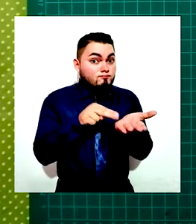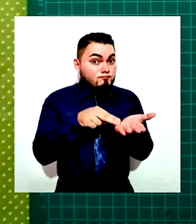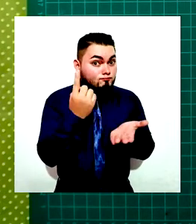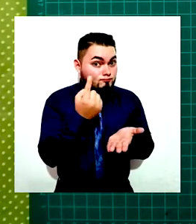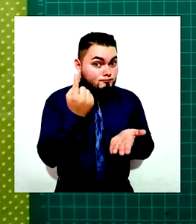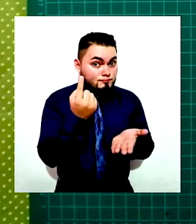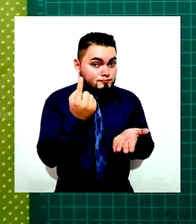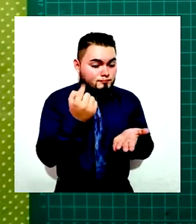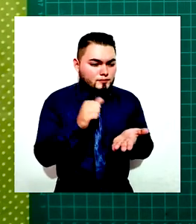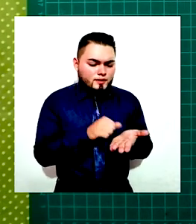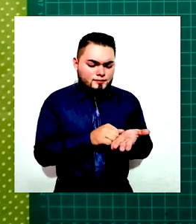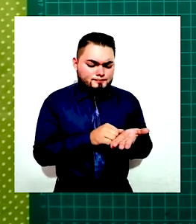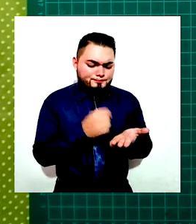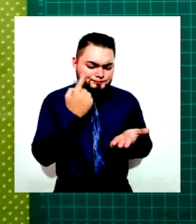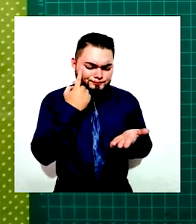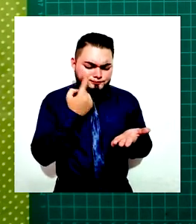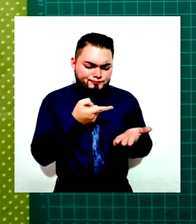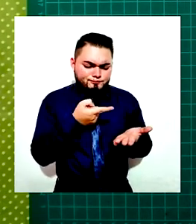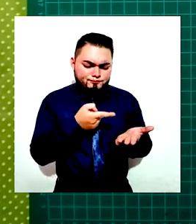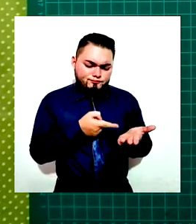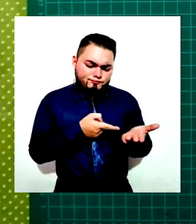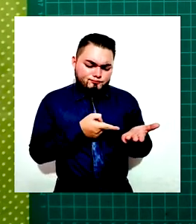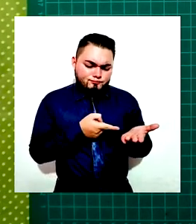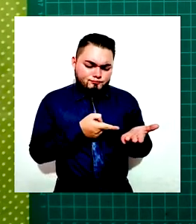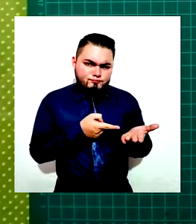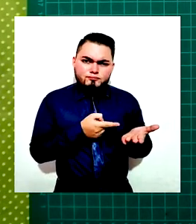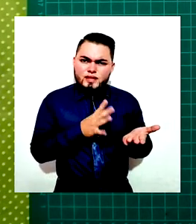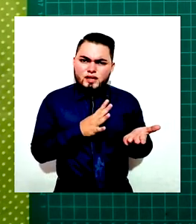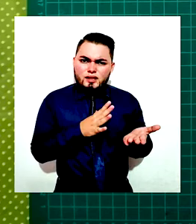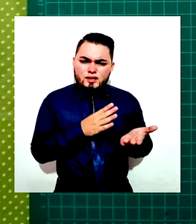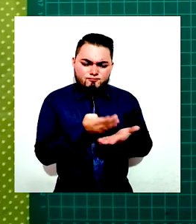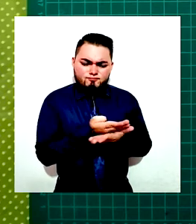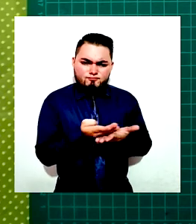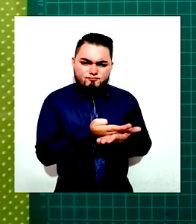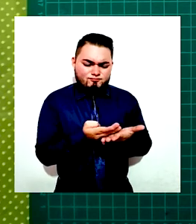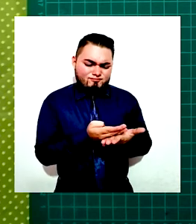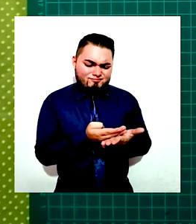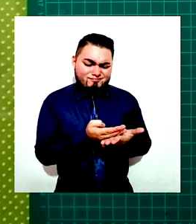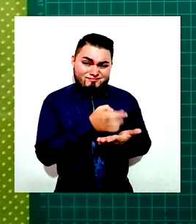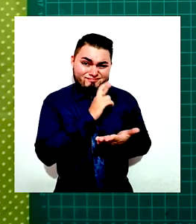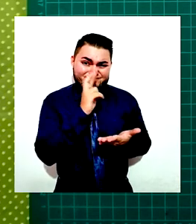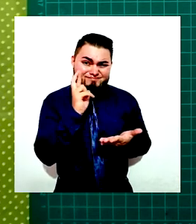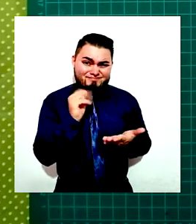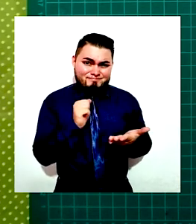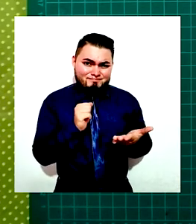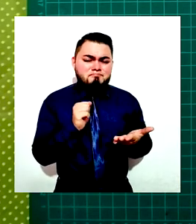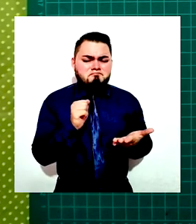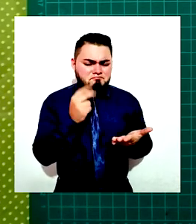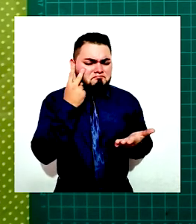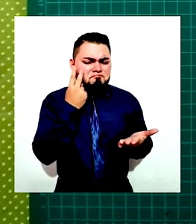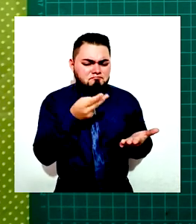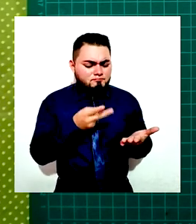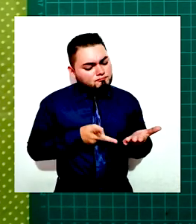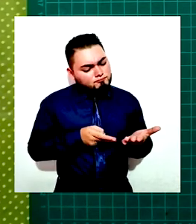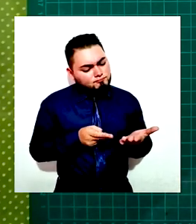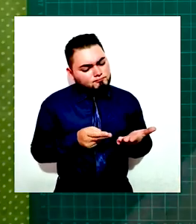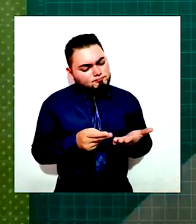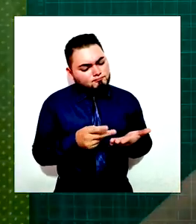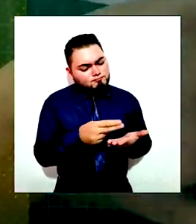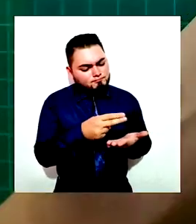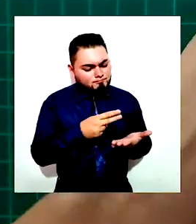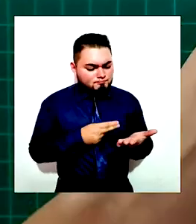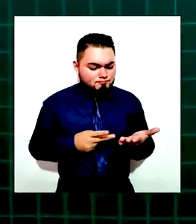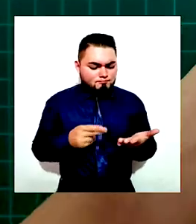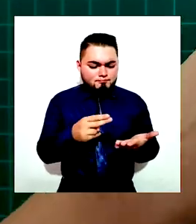Pero si lo hago tal cual está, me llevaría también estos segmentos blancos y mi dibujo perdería su forma. Veamos qué pasa si lo cortamos